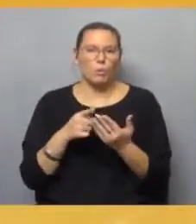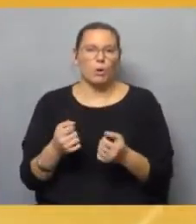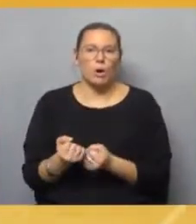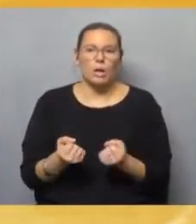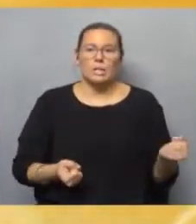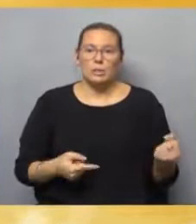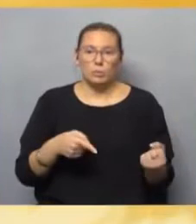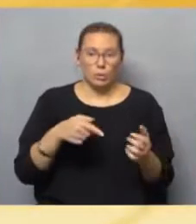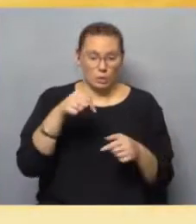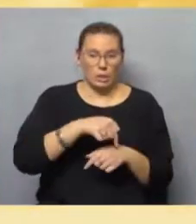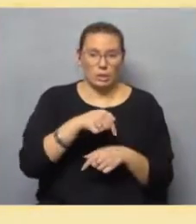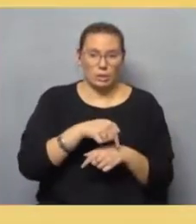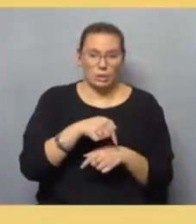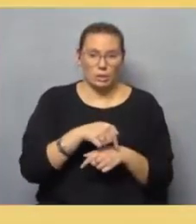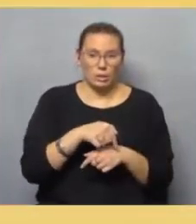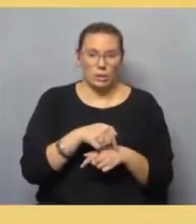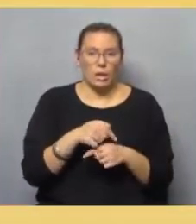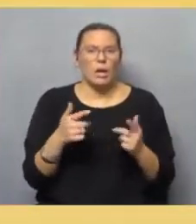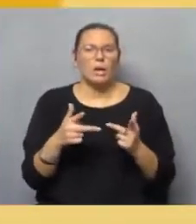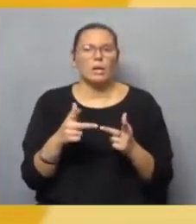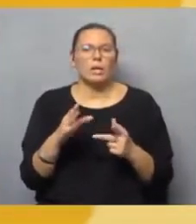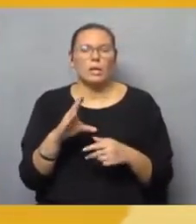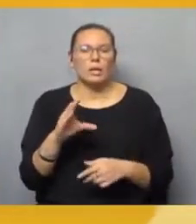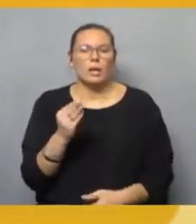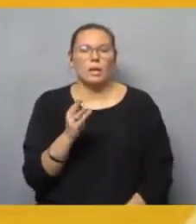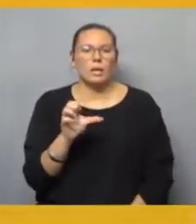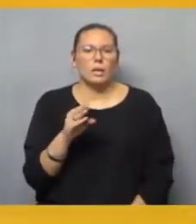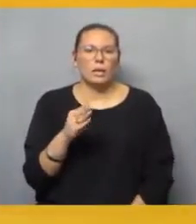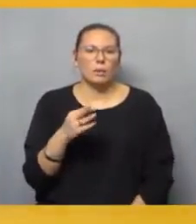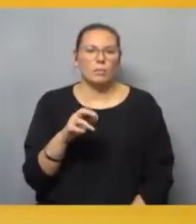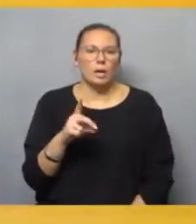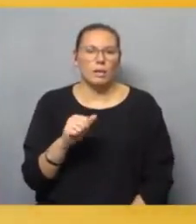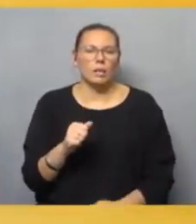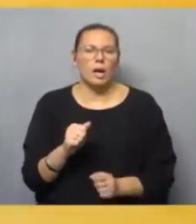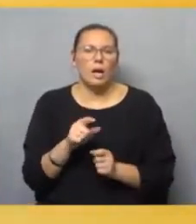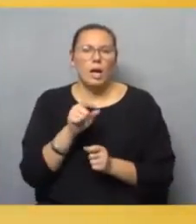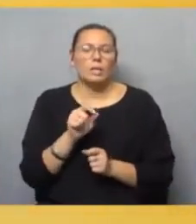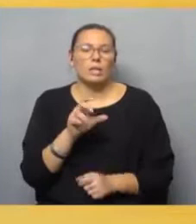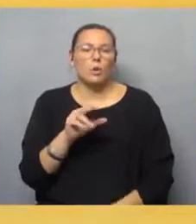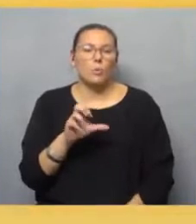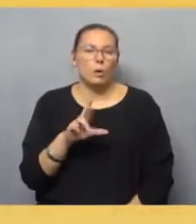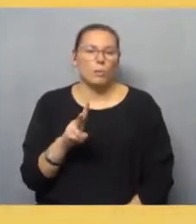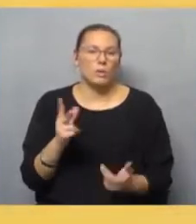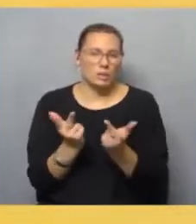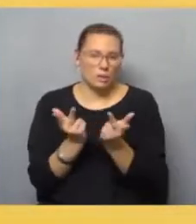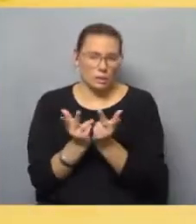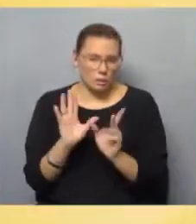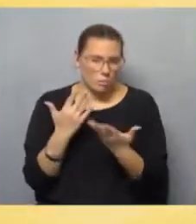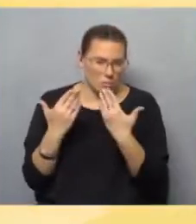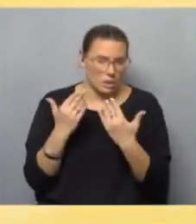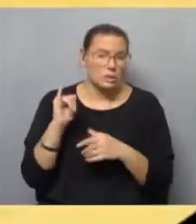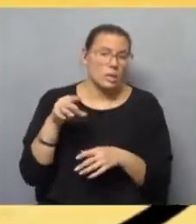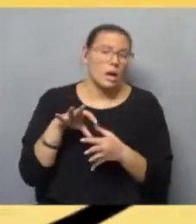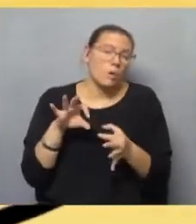de este lado. ¿La quebrada de los Cuervos tiene que ver? Porque hablamos de lo que sale para arriba, pero también las quebradas... Es parte. Está asociado, digamos. Claro,